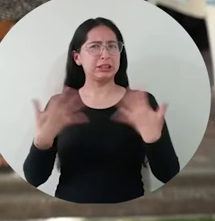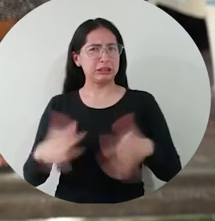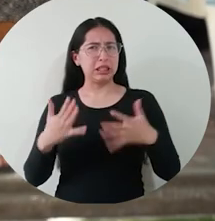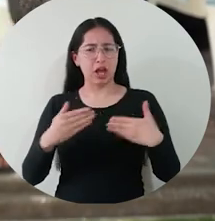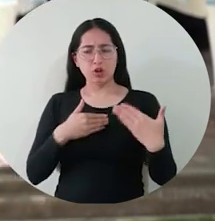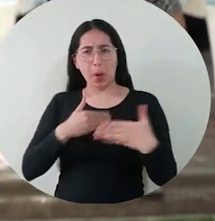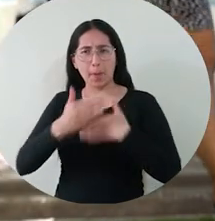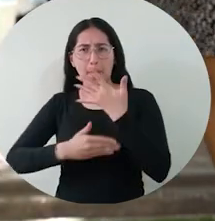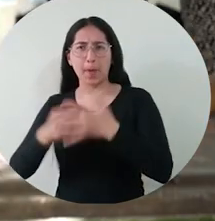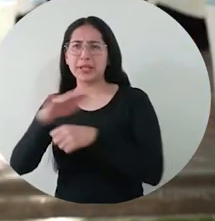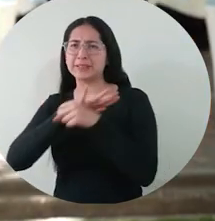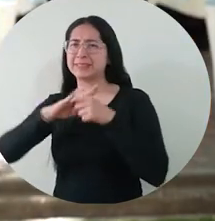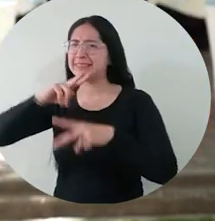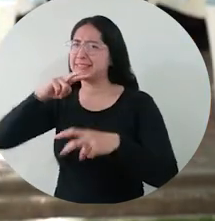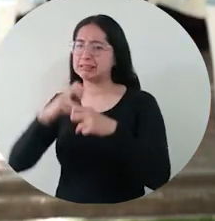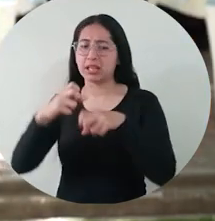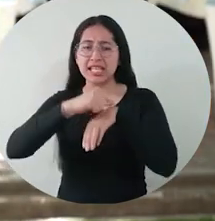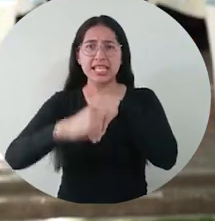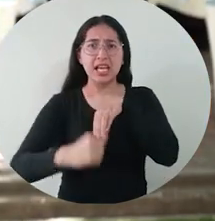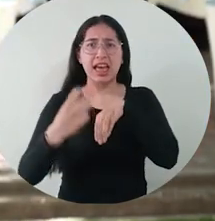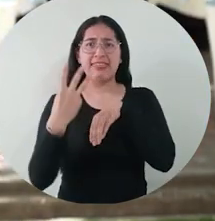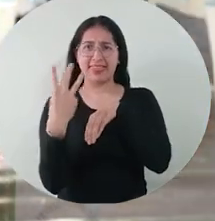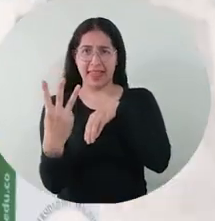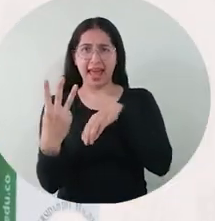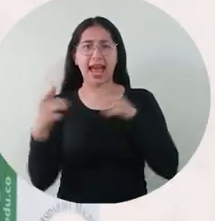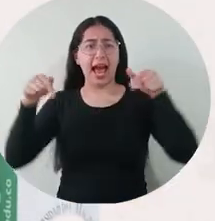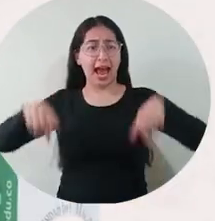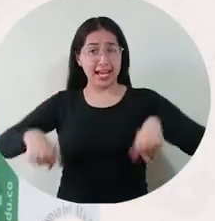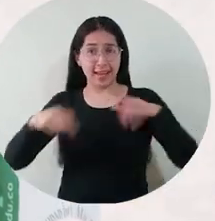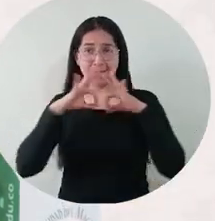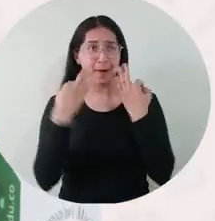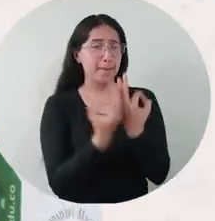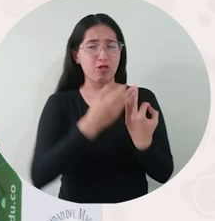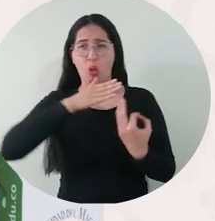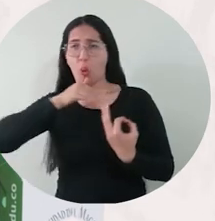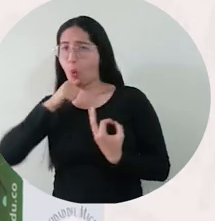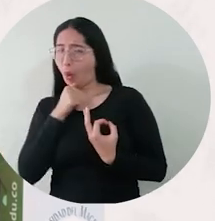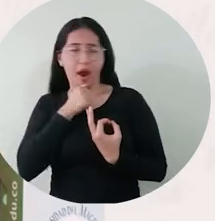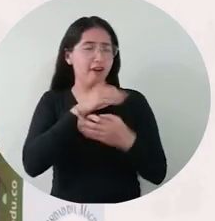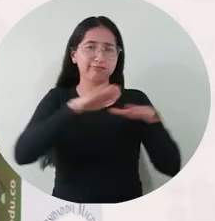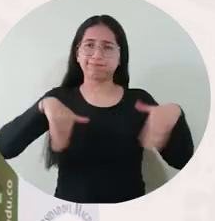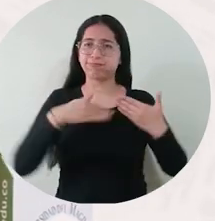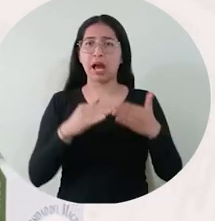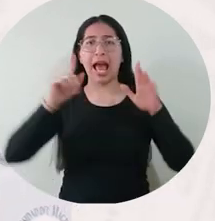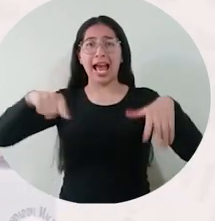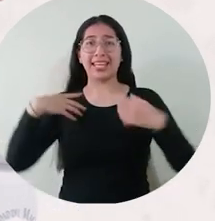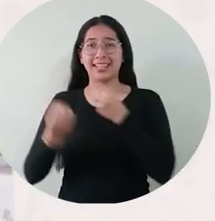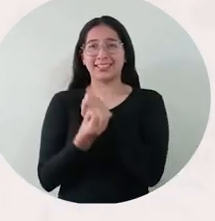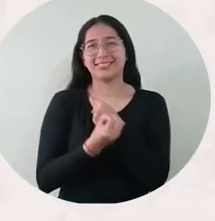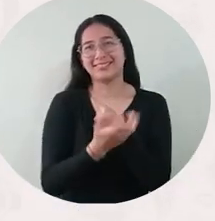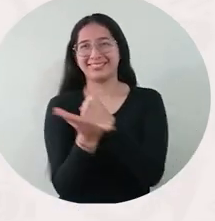Pasé por 3 cirugías muy difíciles de tumores. Acá no tengo familia, no tengo a nadie. Me adoptó la